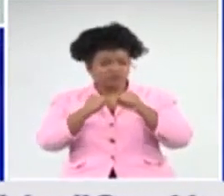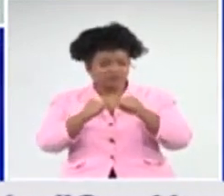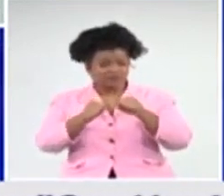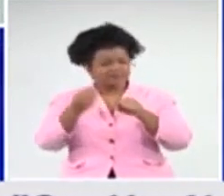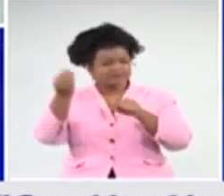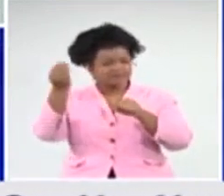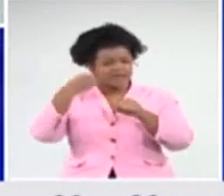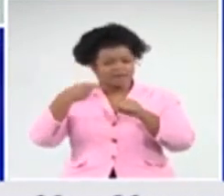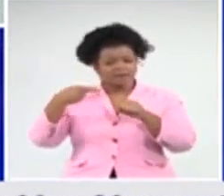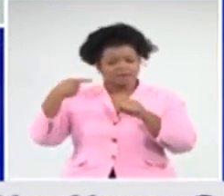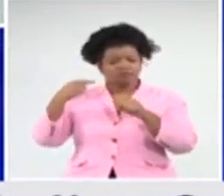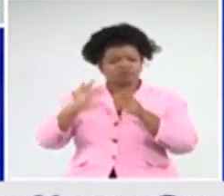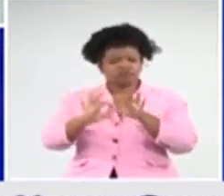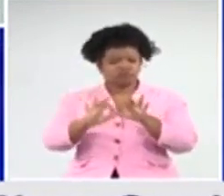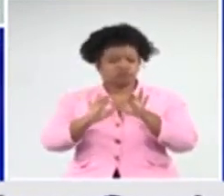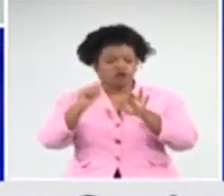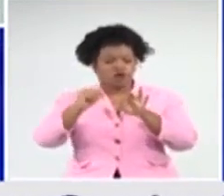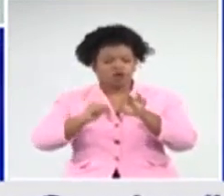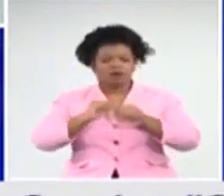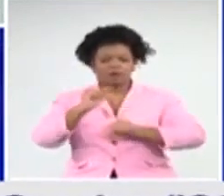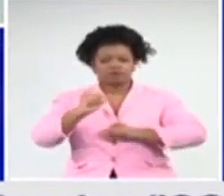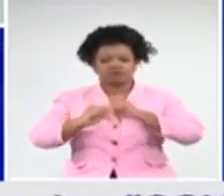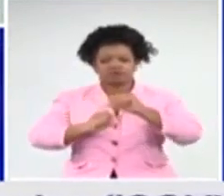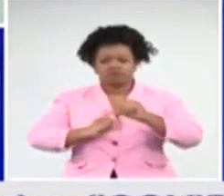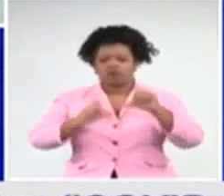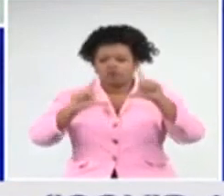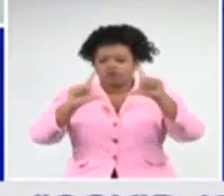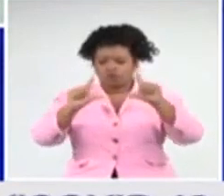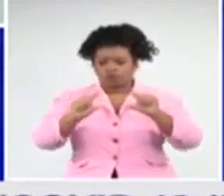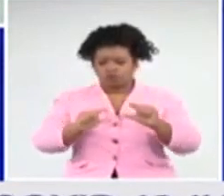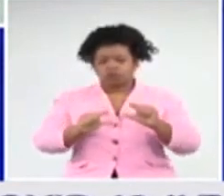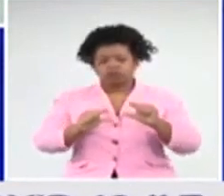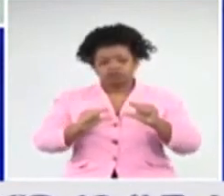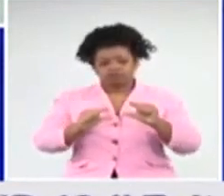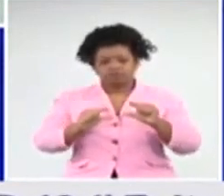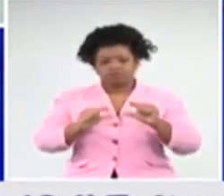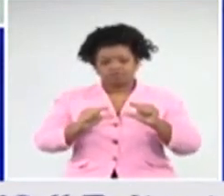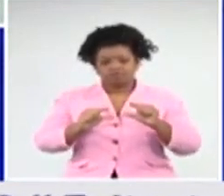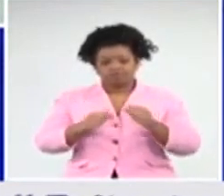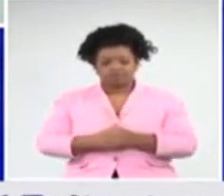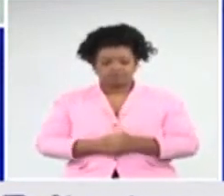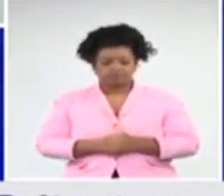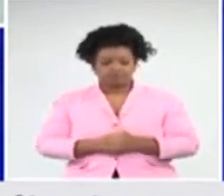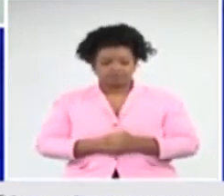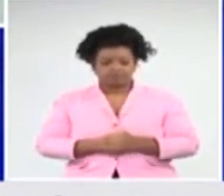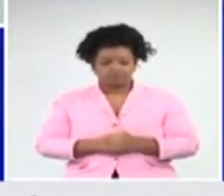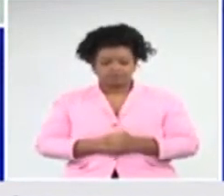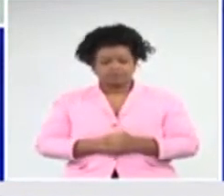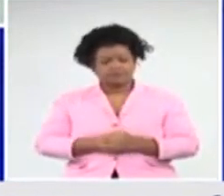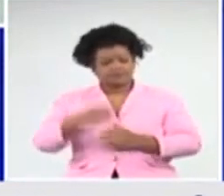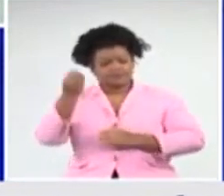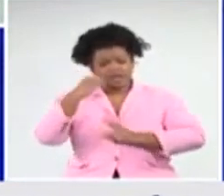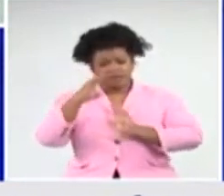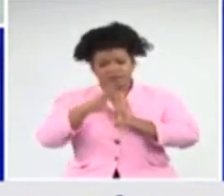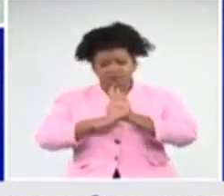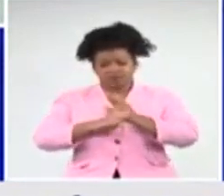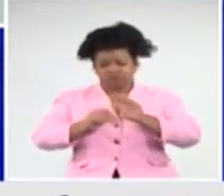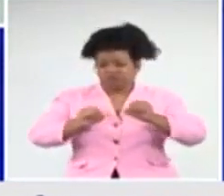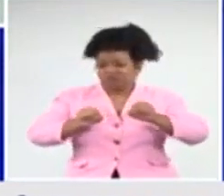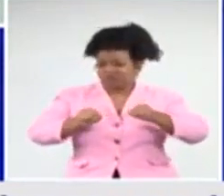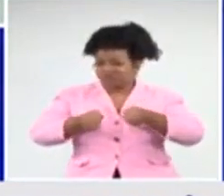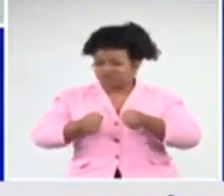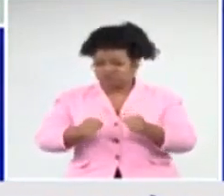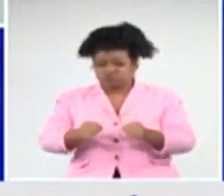que ha ido disminuyendo. Eso hay que reconocerlo, con fuertes medidas de restricción, de